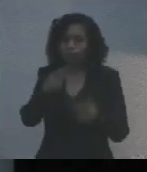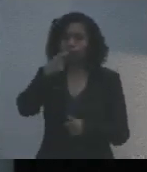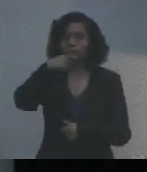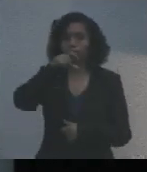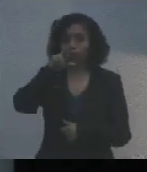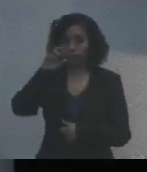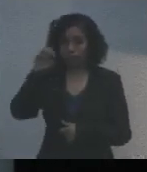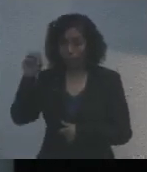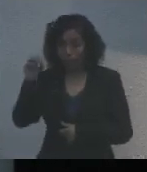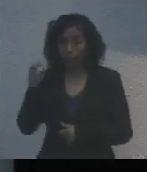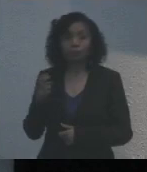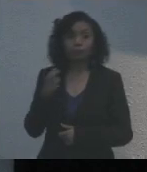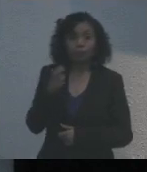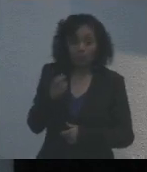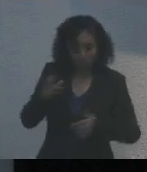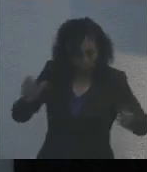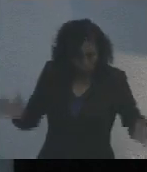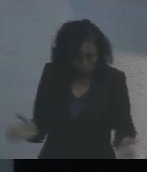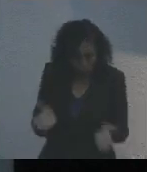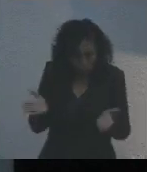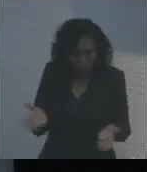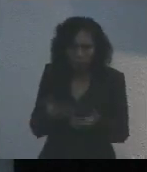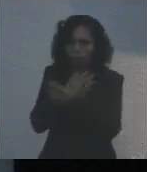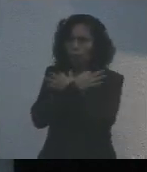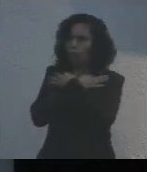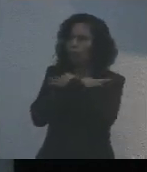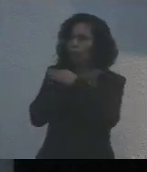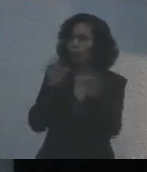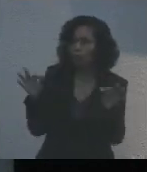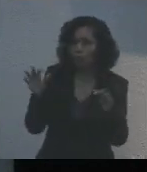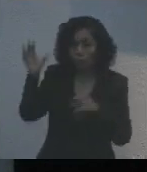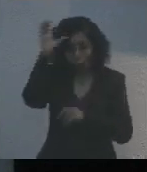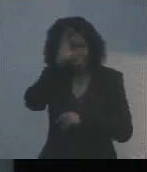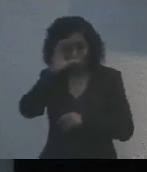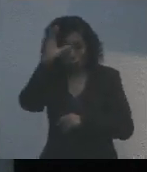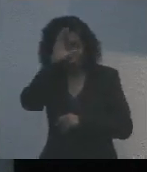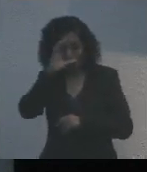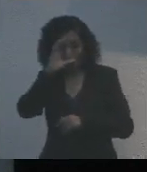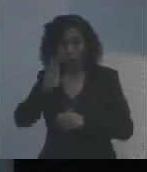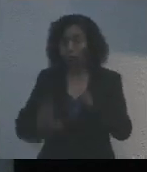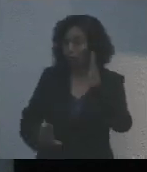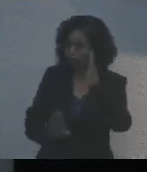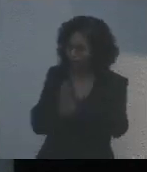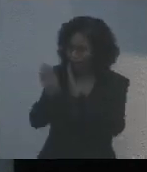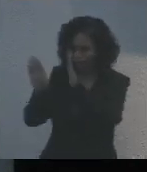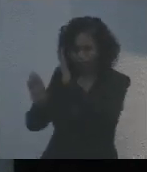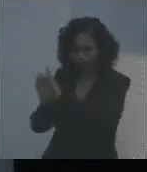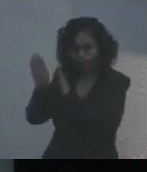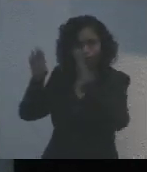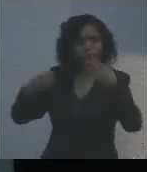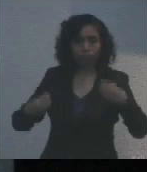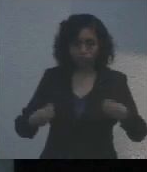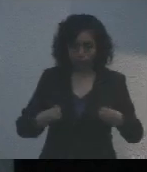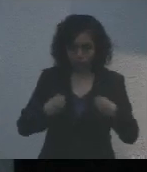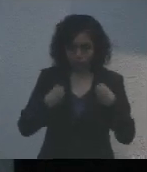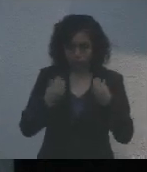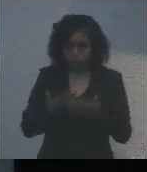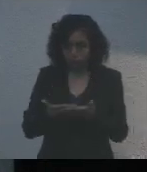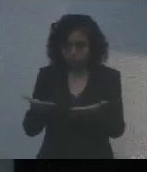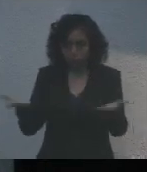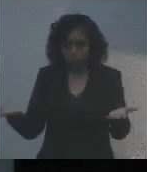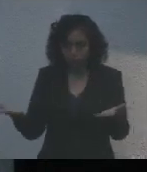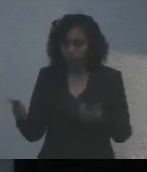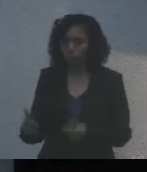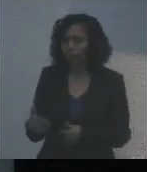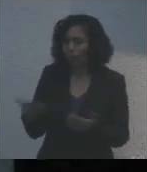Ro al fomento y promoción de su cultura y al mejoramiento de sus condiciones de vida desde el